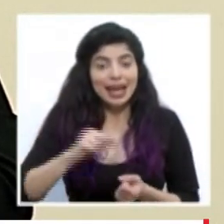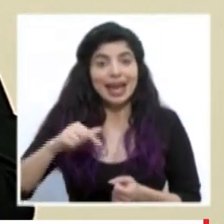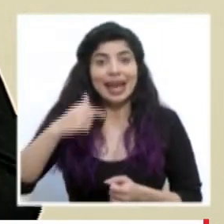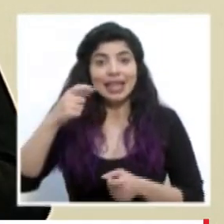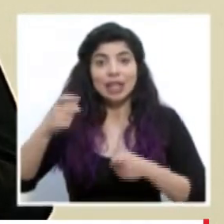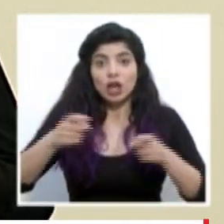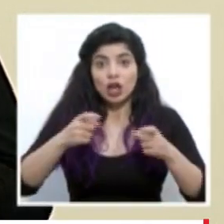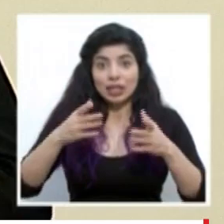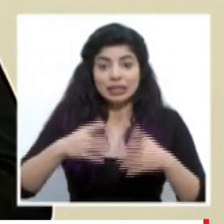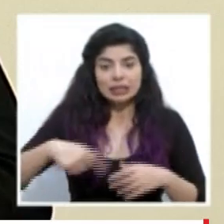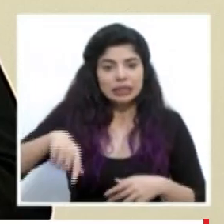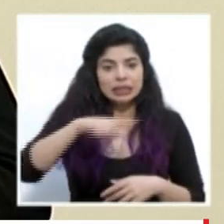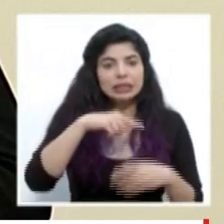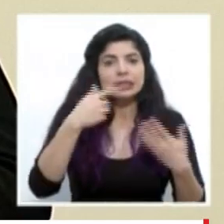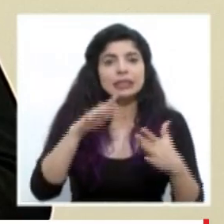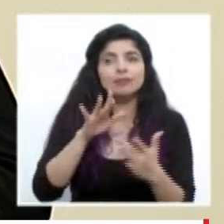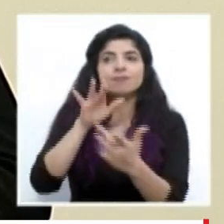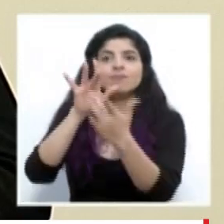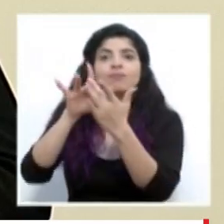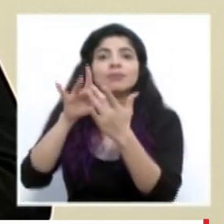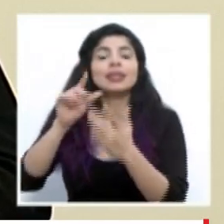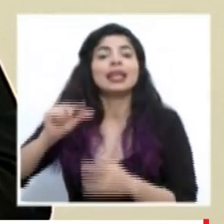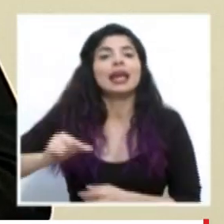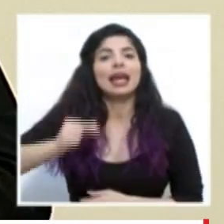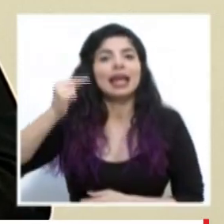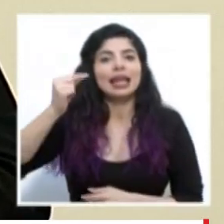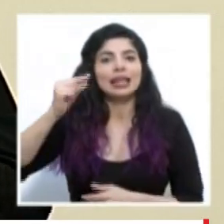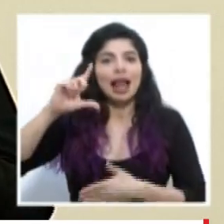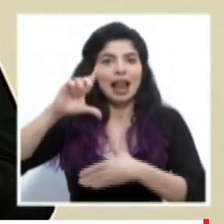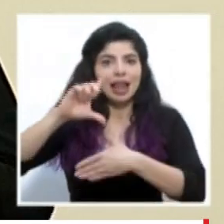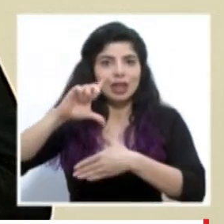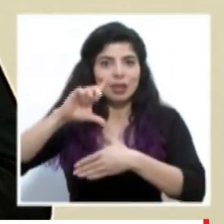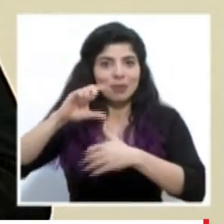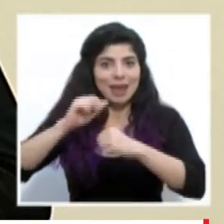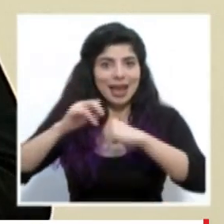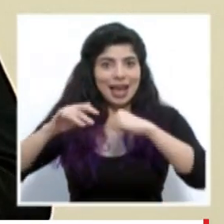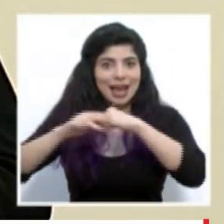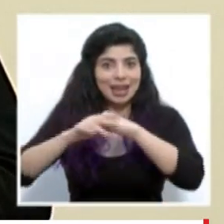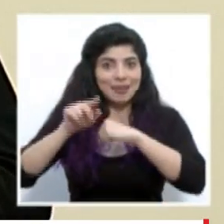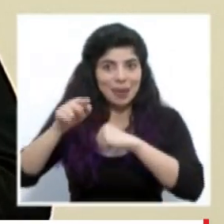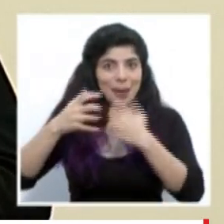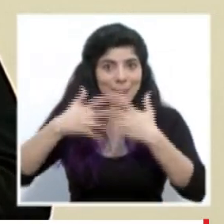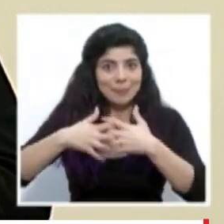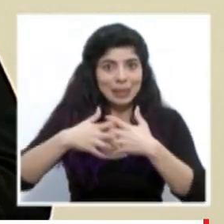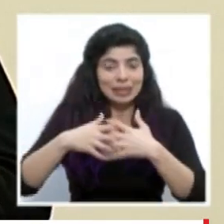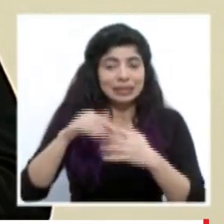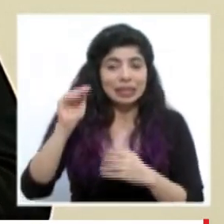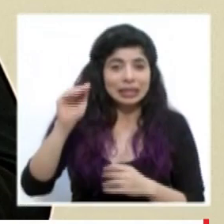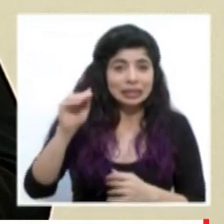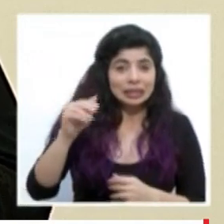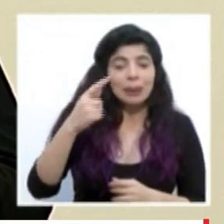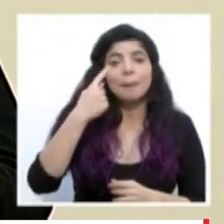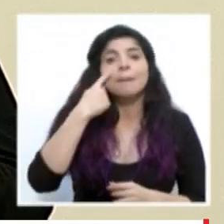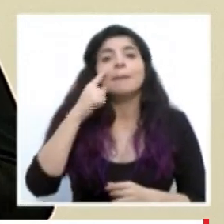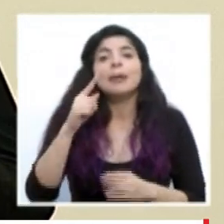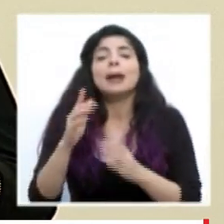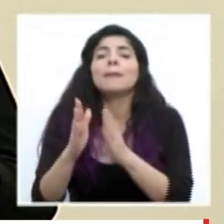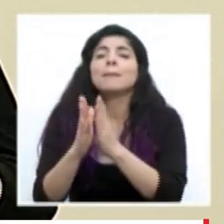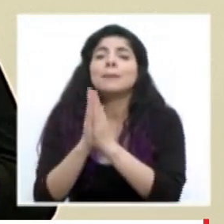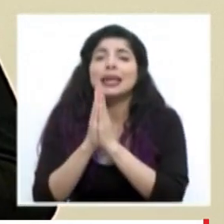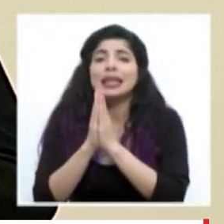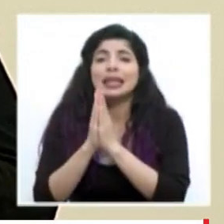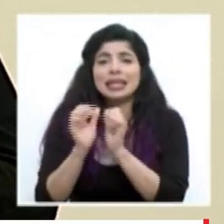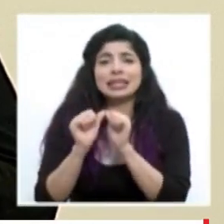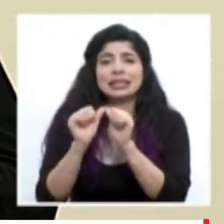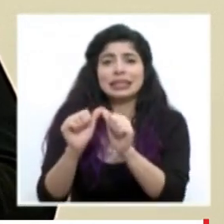de logística, hemos contactado al gerente de Latinoamérica y el Caribe de esta empresa para pedirles que